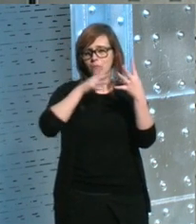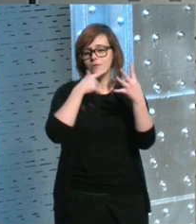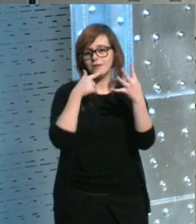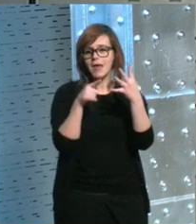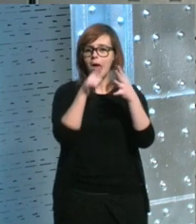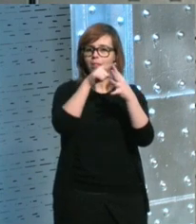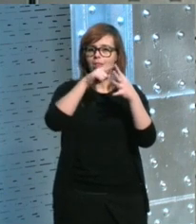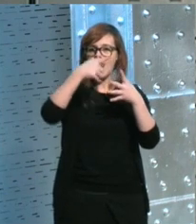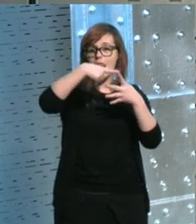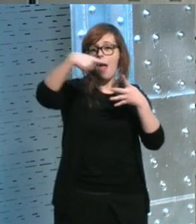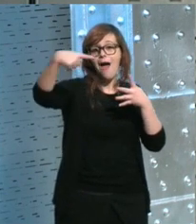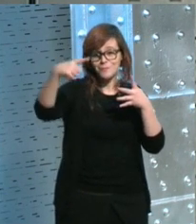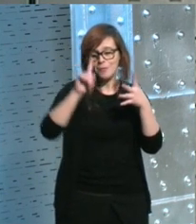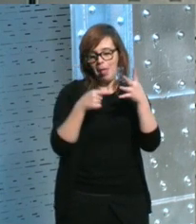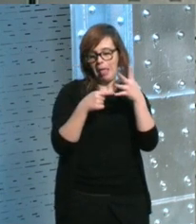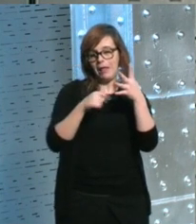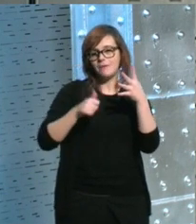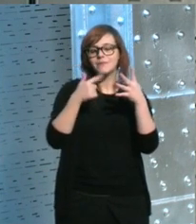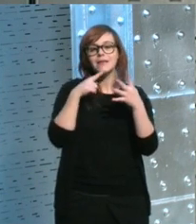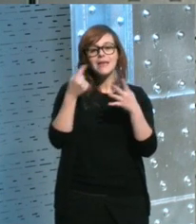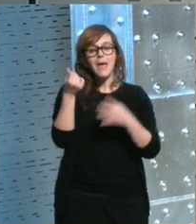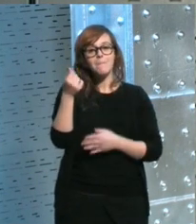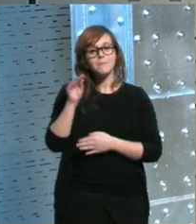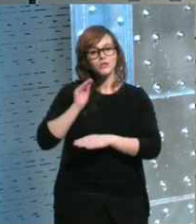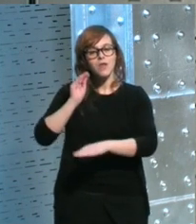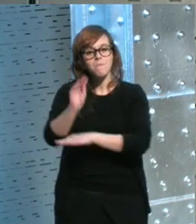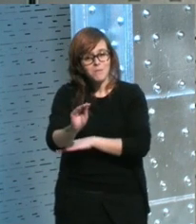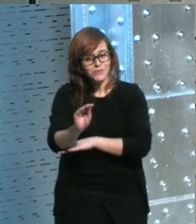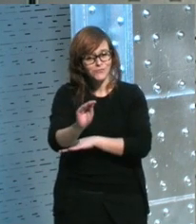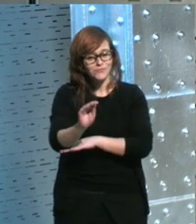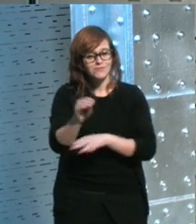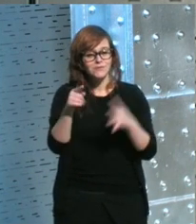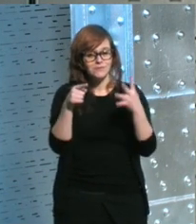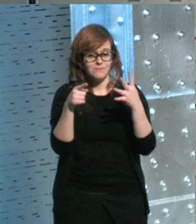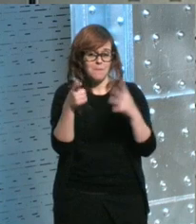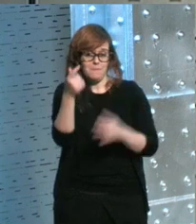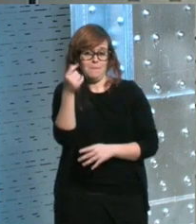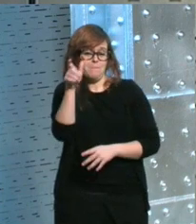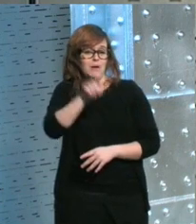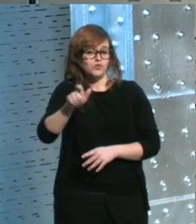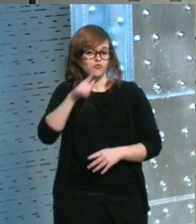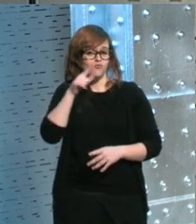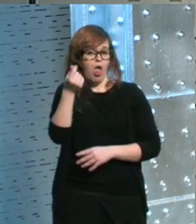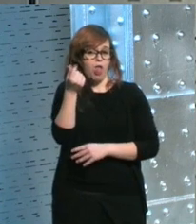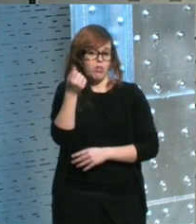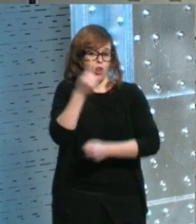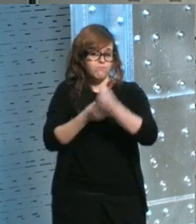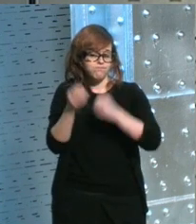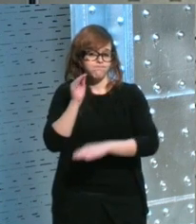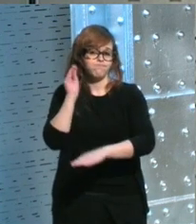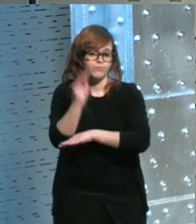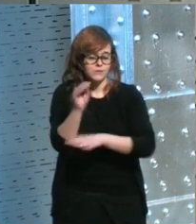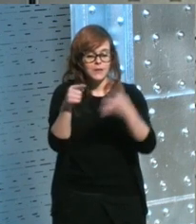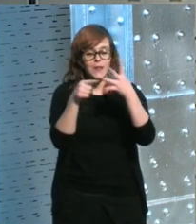sobre el principio, hace falta inversores, inversionistas, gente que pone dinero en todas las etapas. Hace